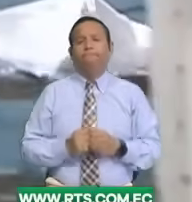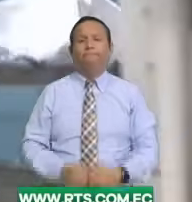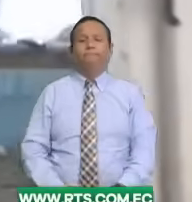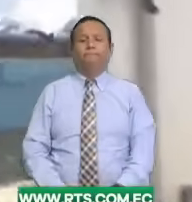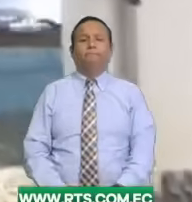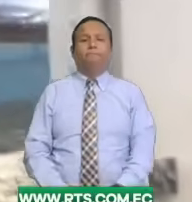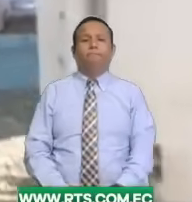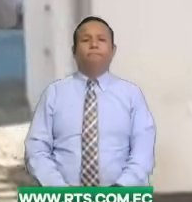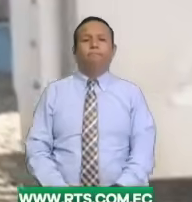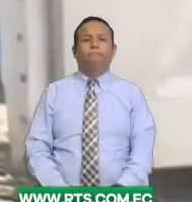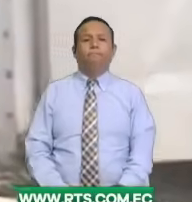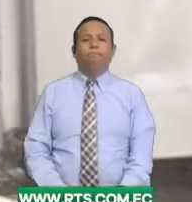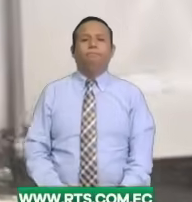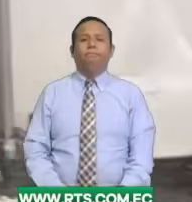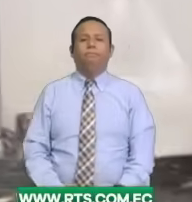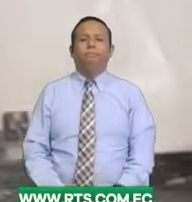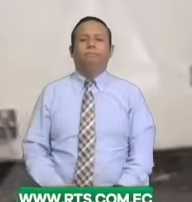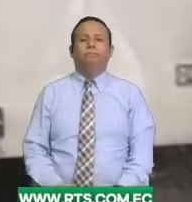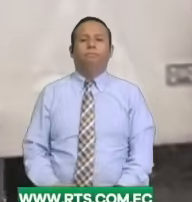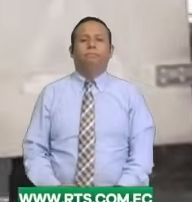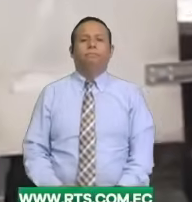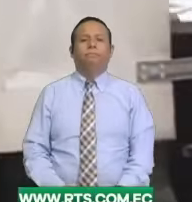Informó José Morales.